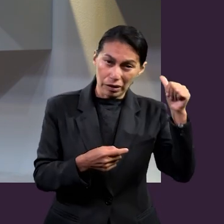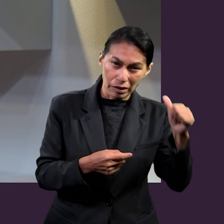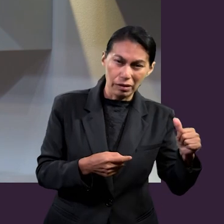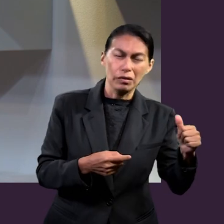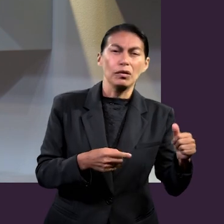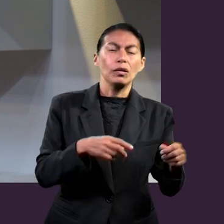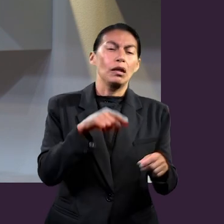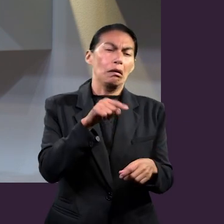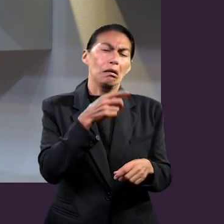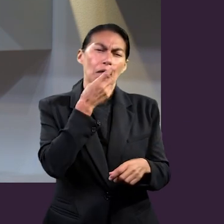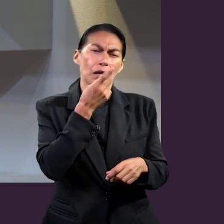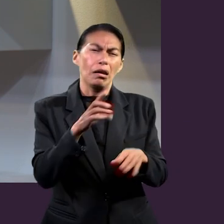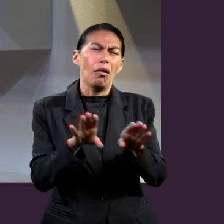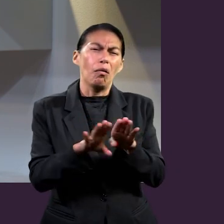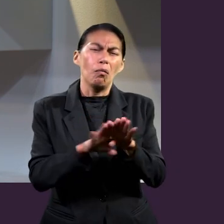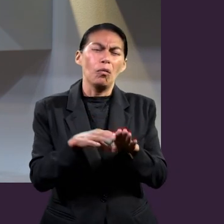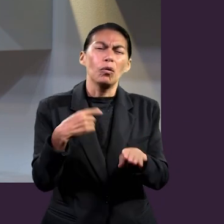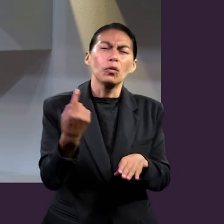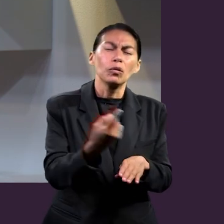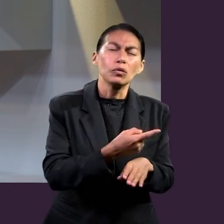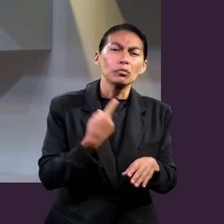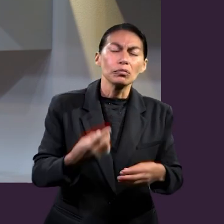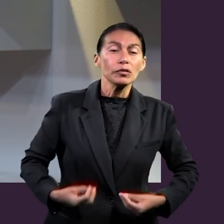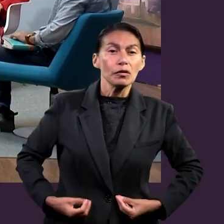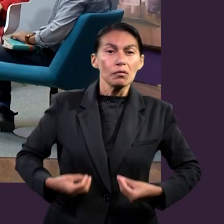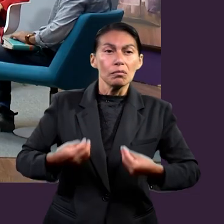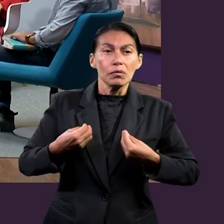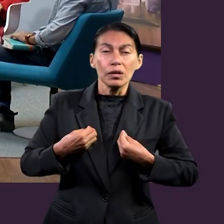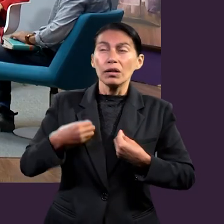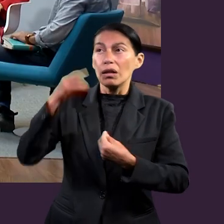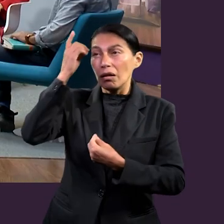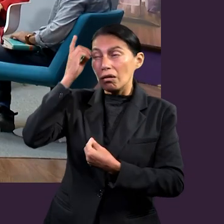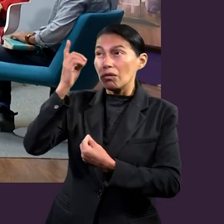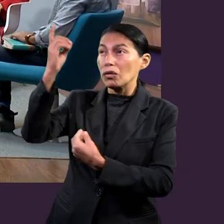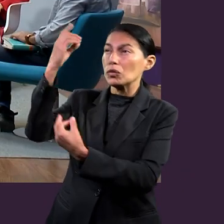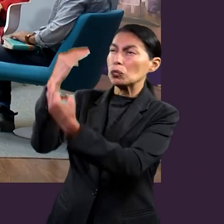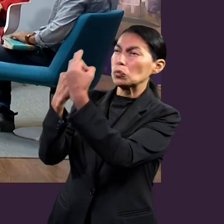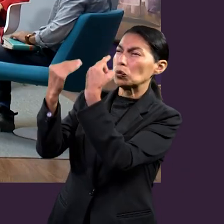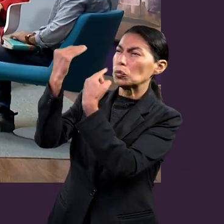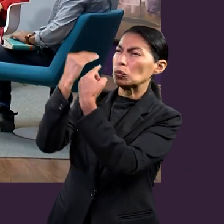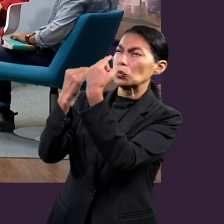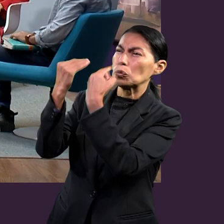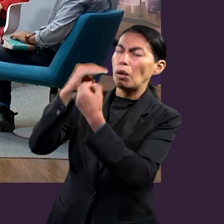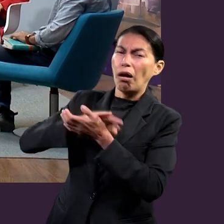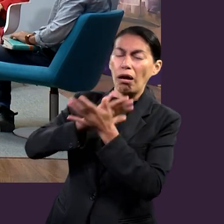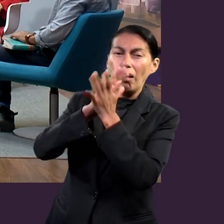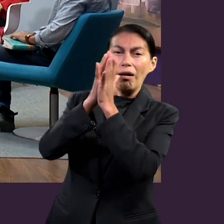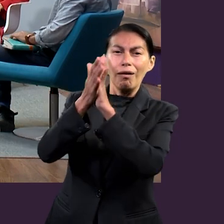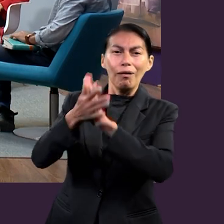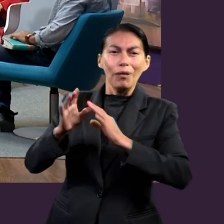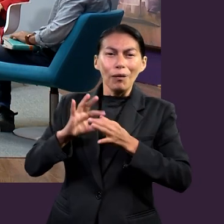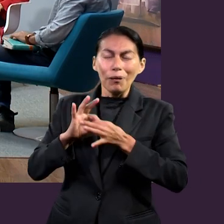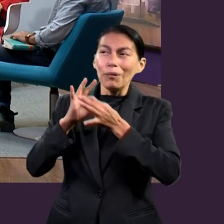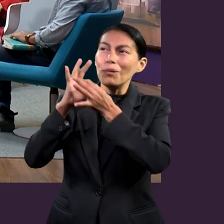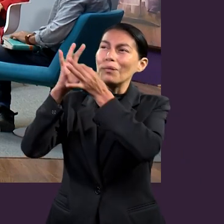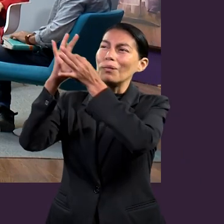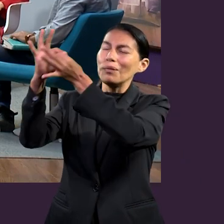porque nos habla de cómo podemos tener una vida modelada, transformada en Cristo Jesús.